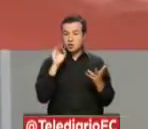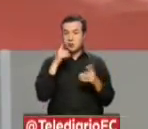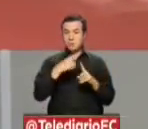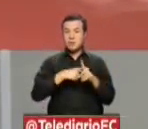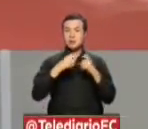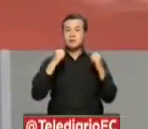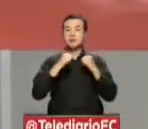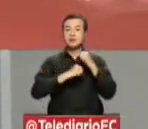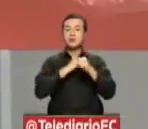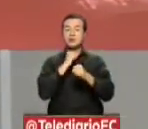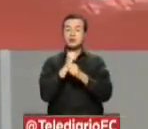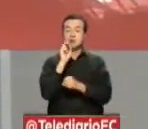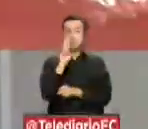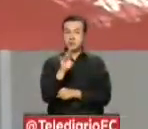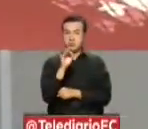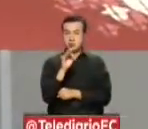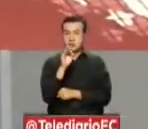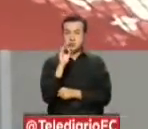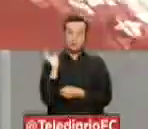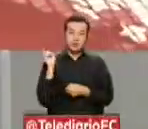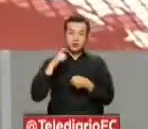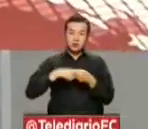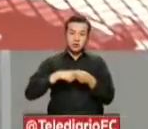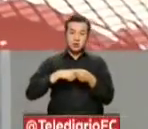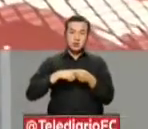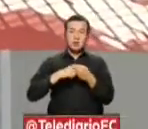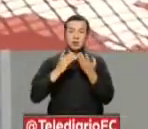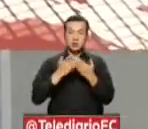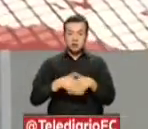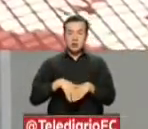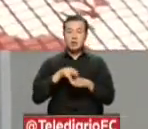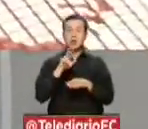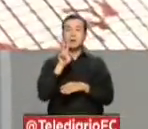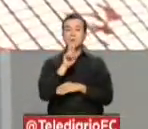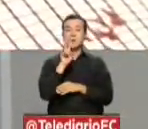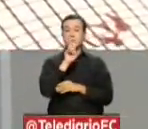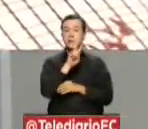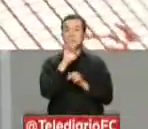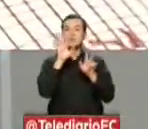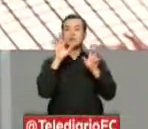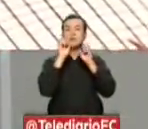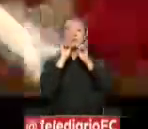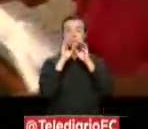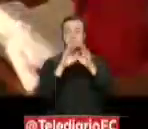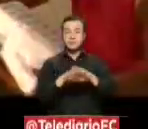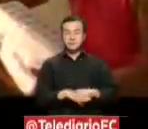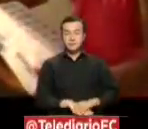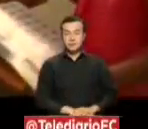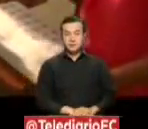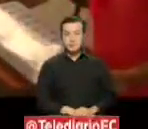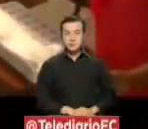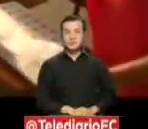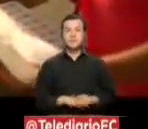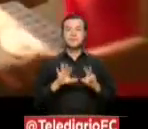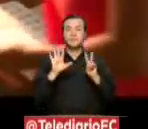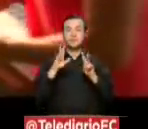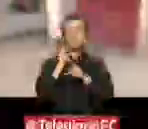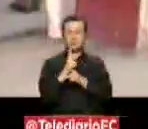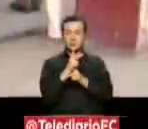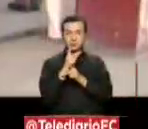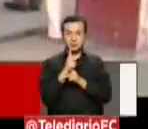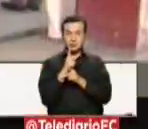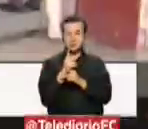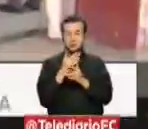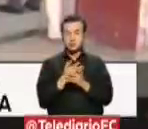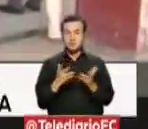marzo de 2019. Las inscripciones cerrarán este viernes 28 de septiembre. 7 consejeros y sus